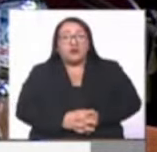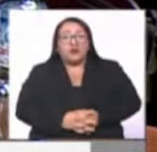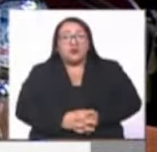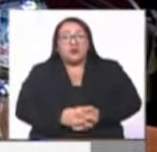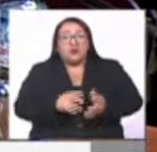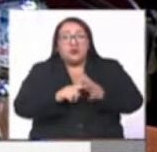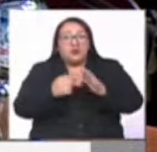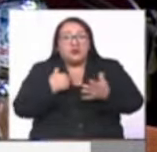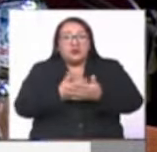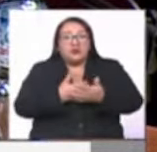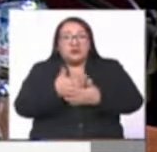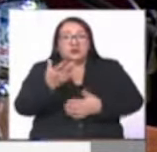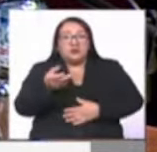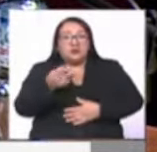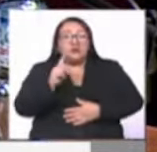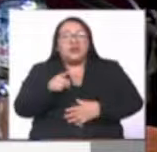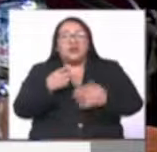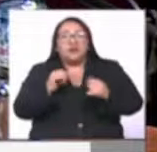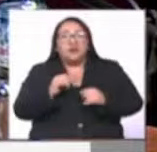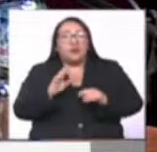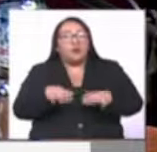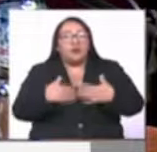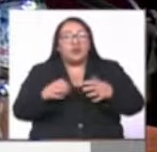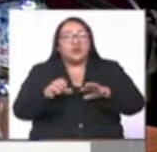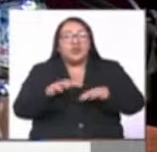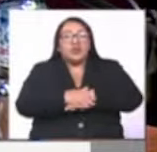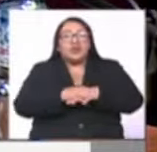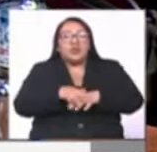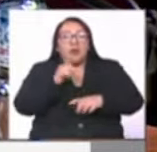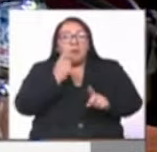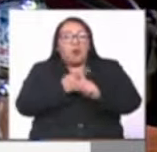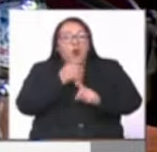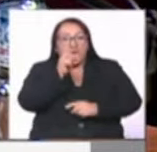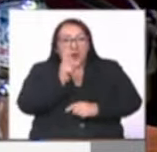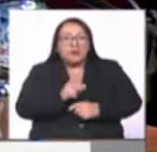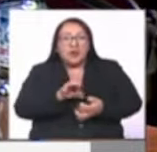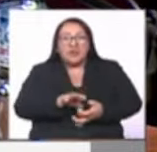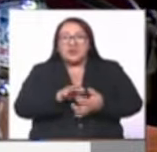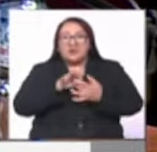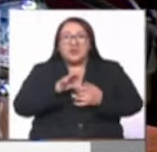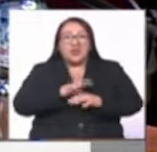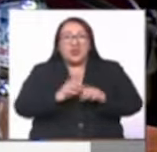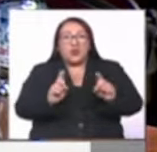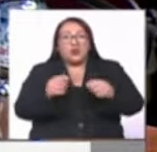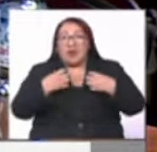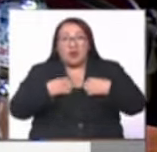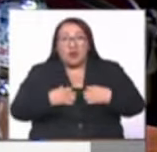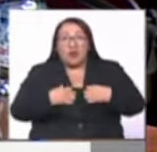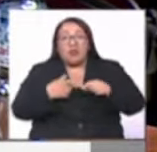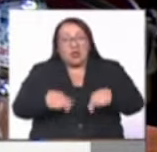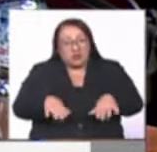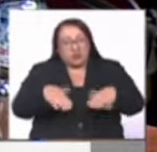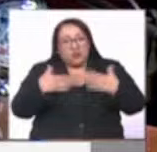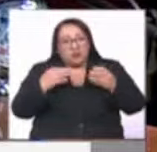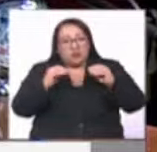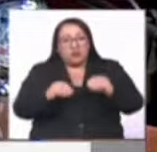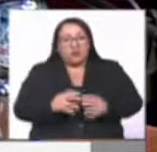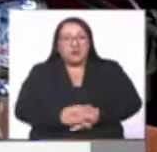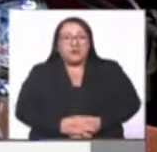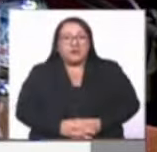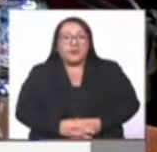tiene sustento decir que los informes no pueden ser elaborados alen por alguien que no es abogado Esta es una posición